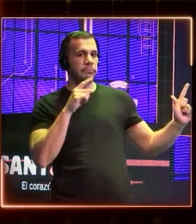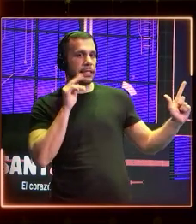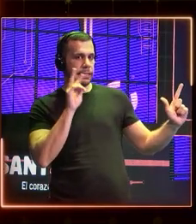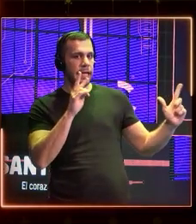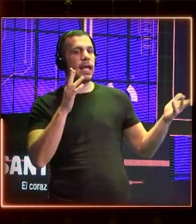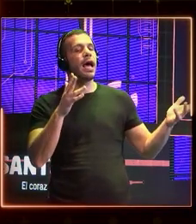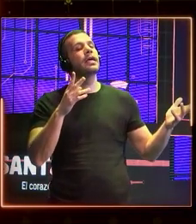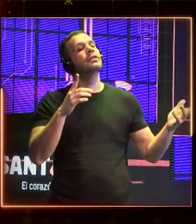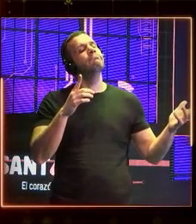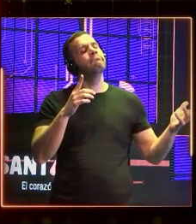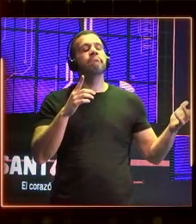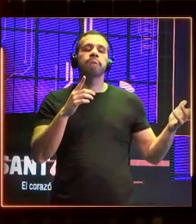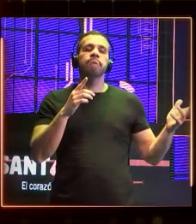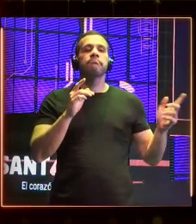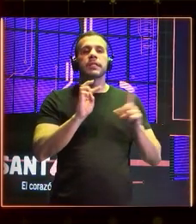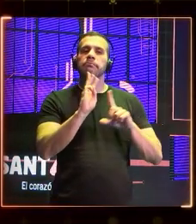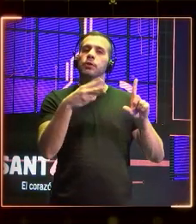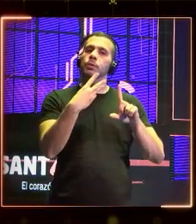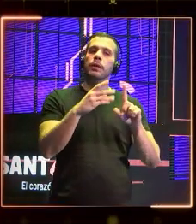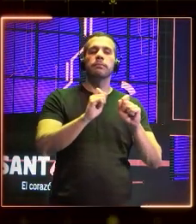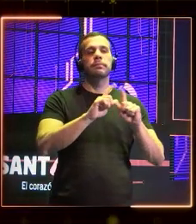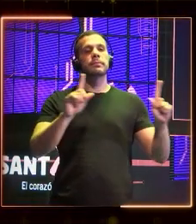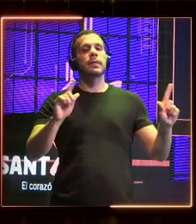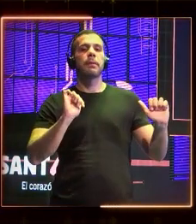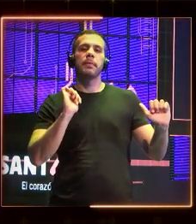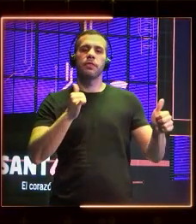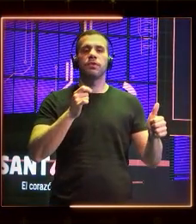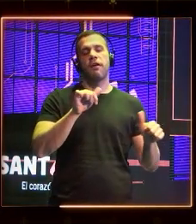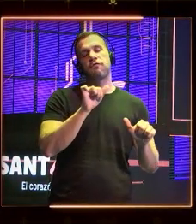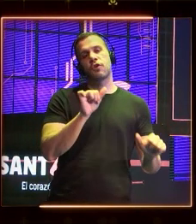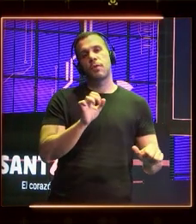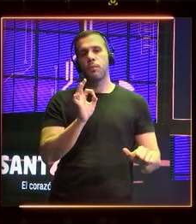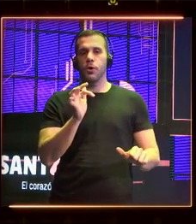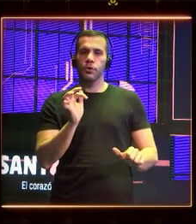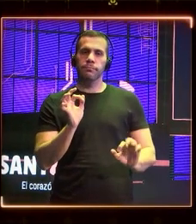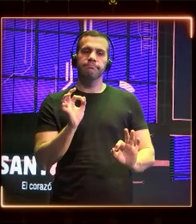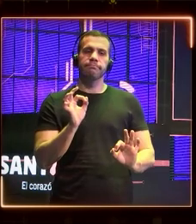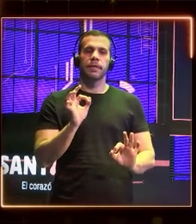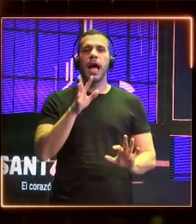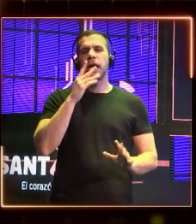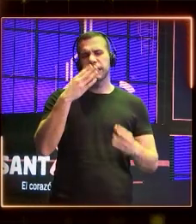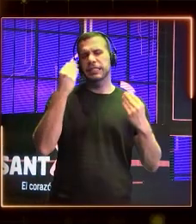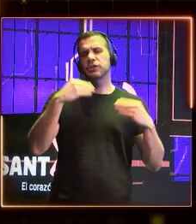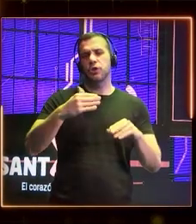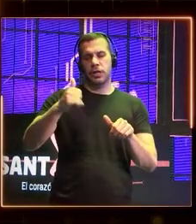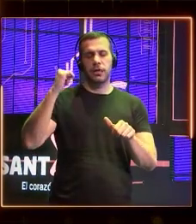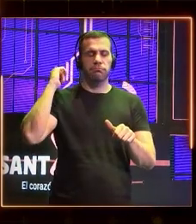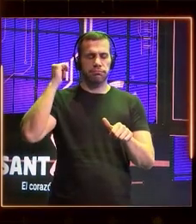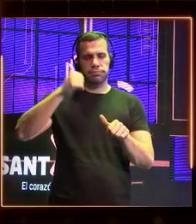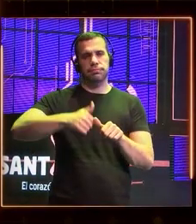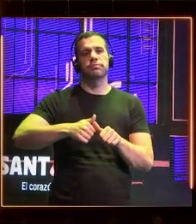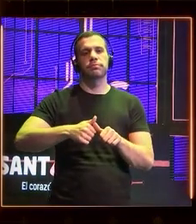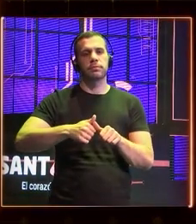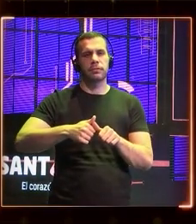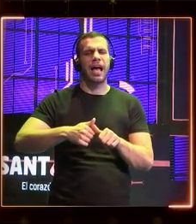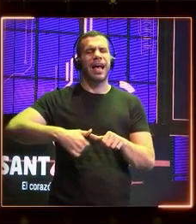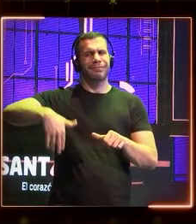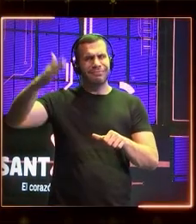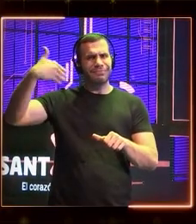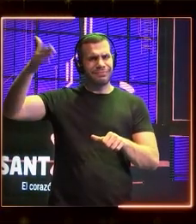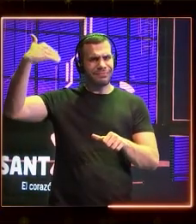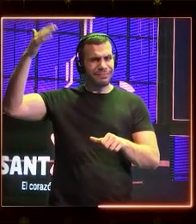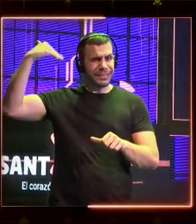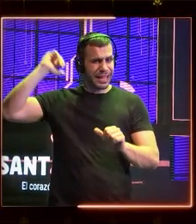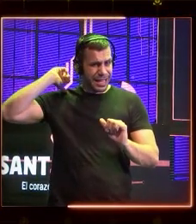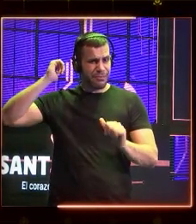una forma muy particular y fue porque e Bueno hay una historia detrás de esto que viene de mucho más atrás antes de que incluso